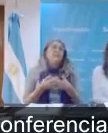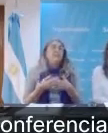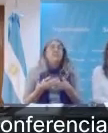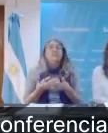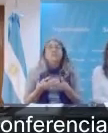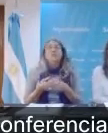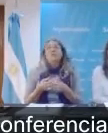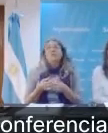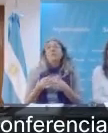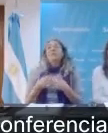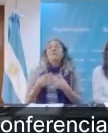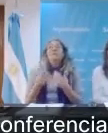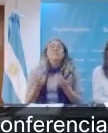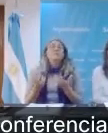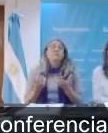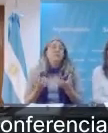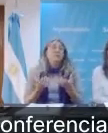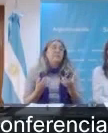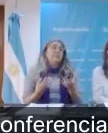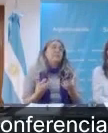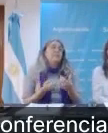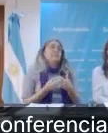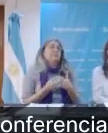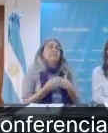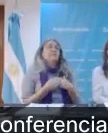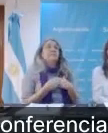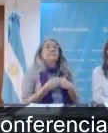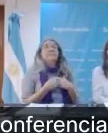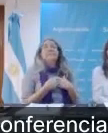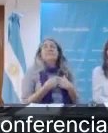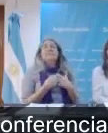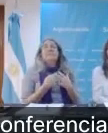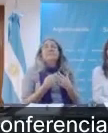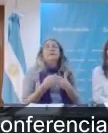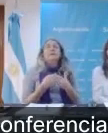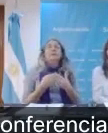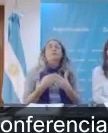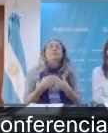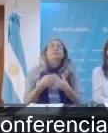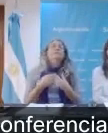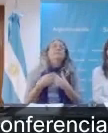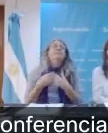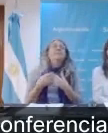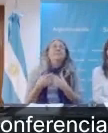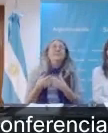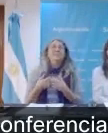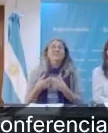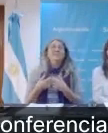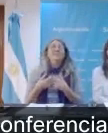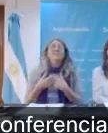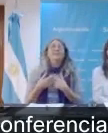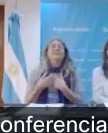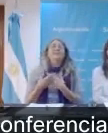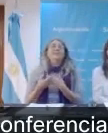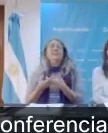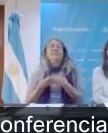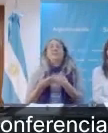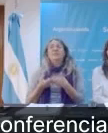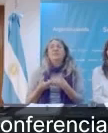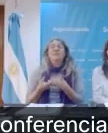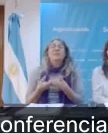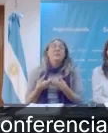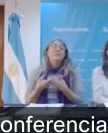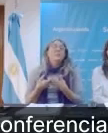desde el contexto. La inserción que tiene la persona, si la persona tiene trabajo, no, si tiene redes